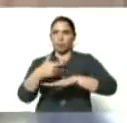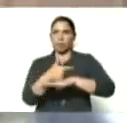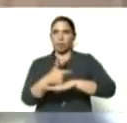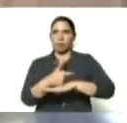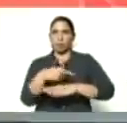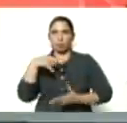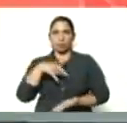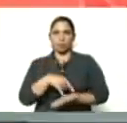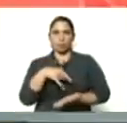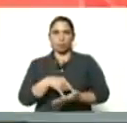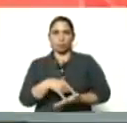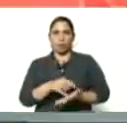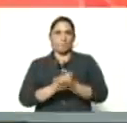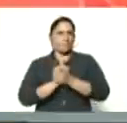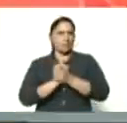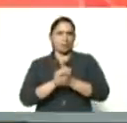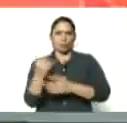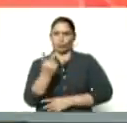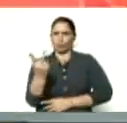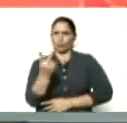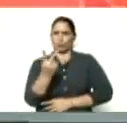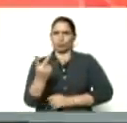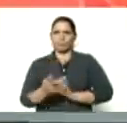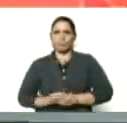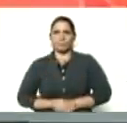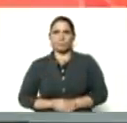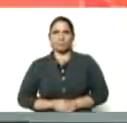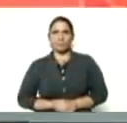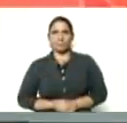dos. Francisco Ameliar y la Cava.